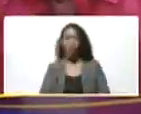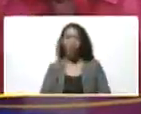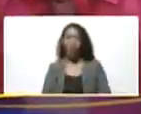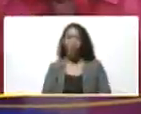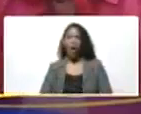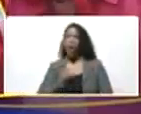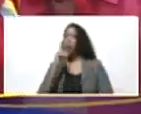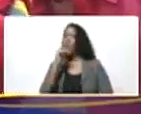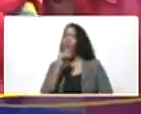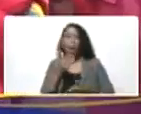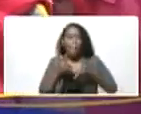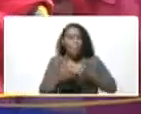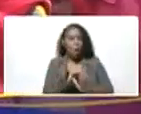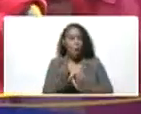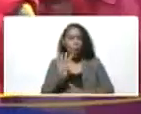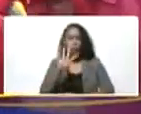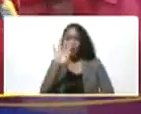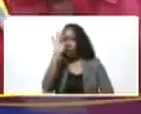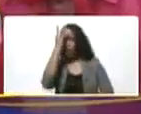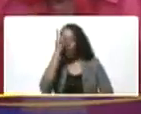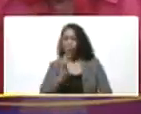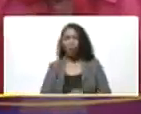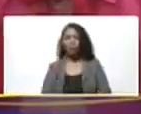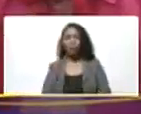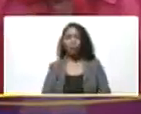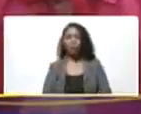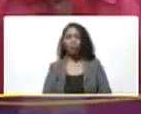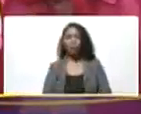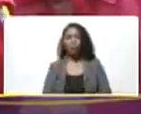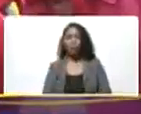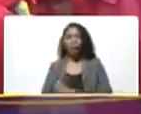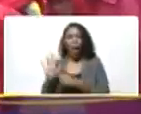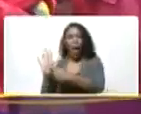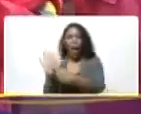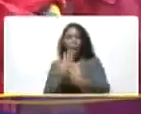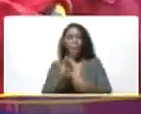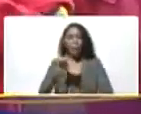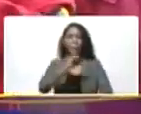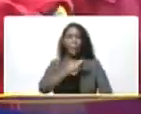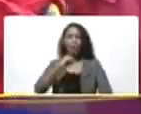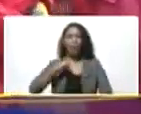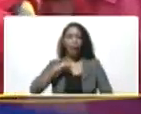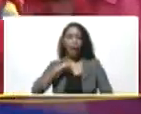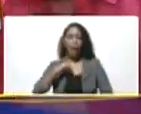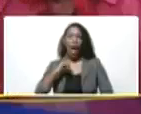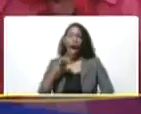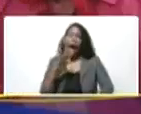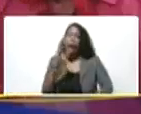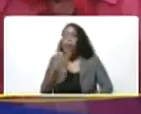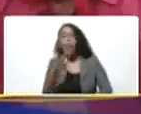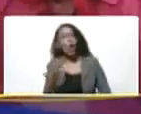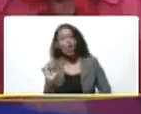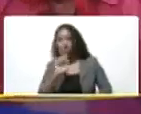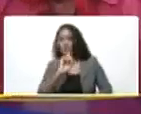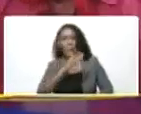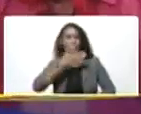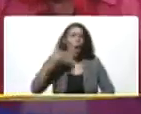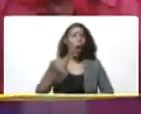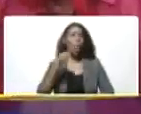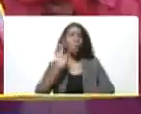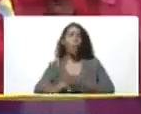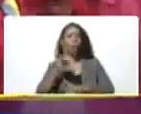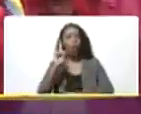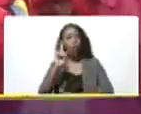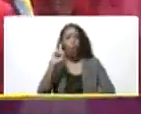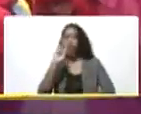no había nacido el 4 de febrero, un ejemplo personal que a lo mejor no es el mejor porque uno